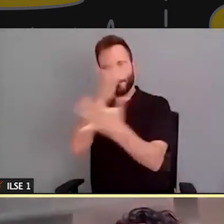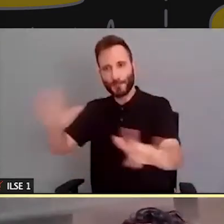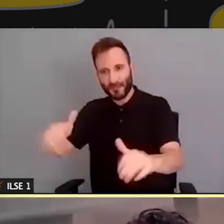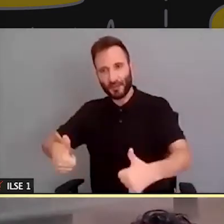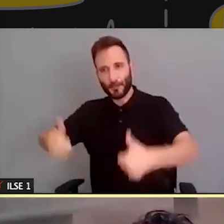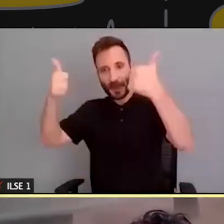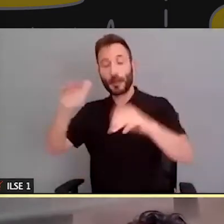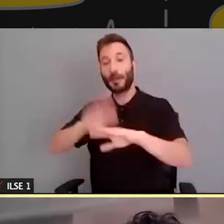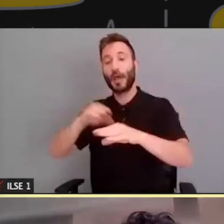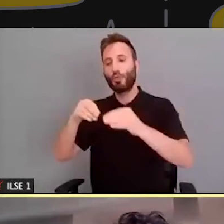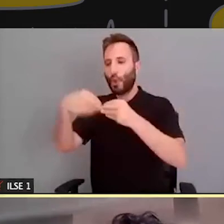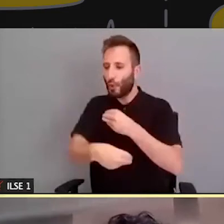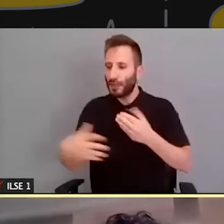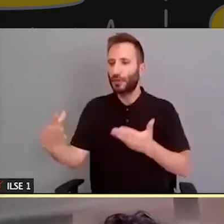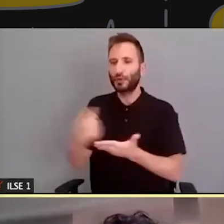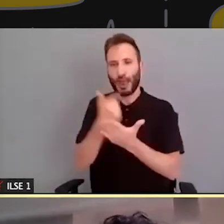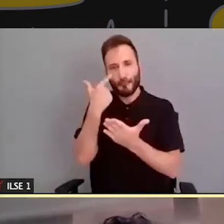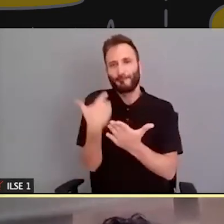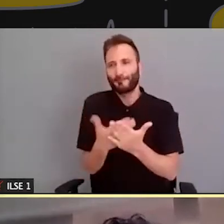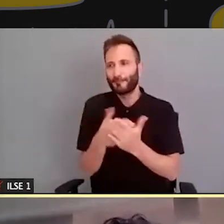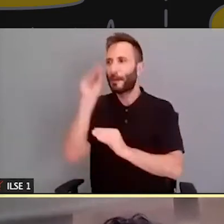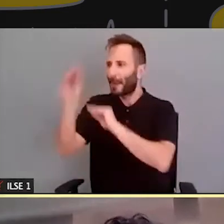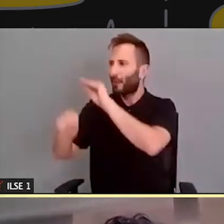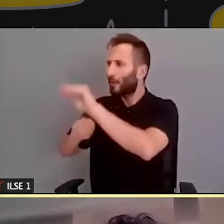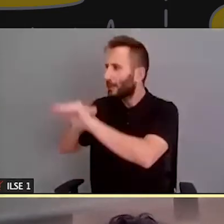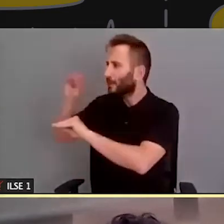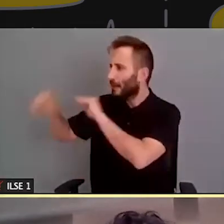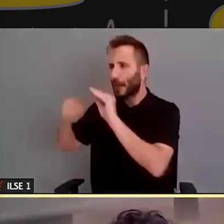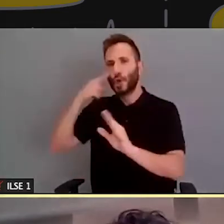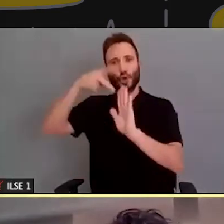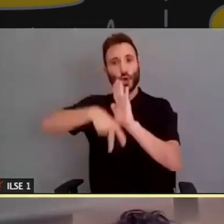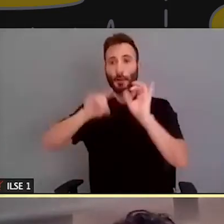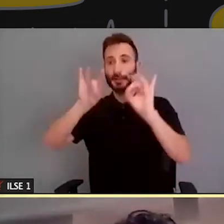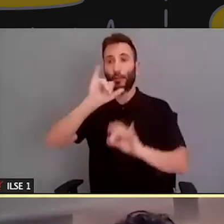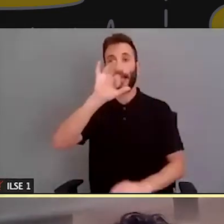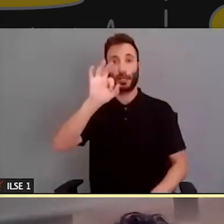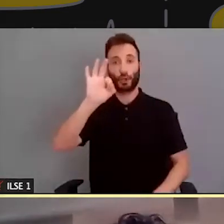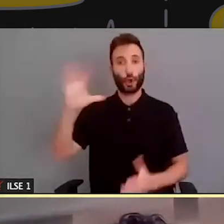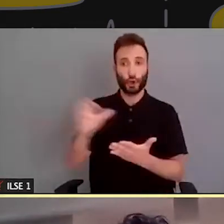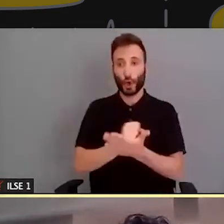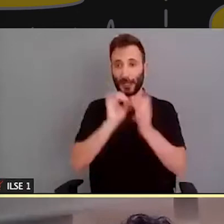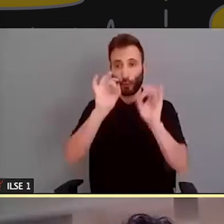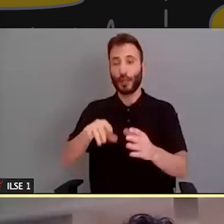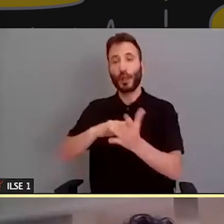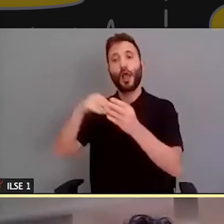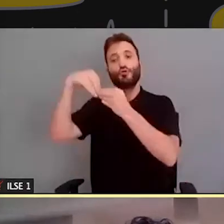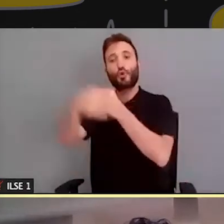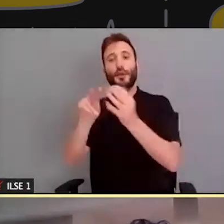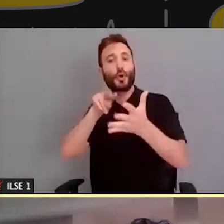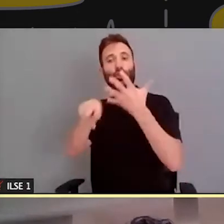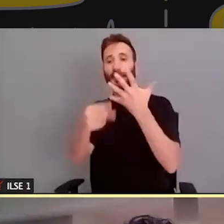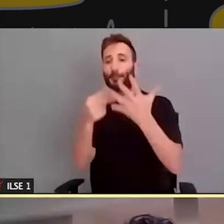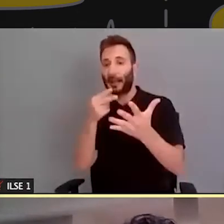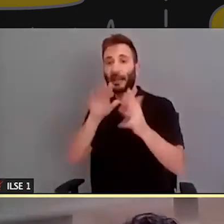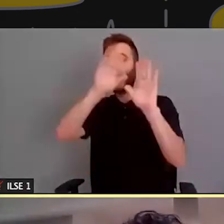estado consensuado en numerosas fases de consulta, como se elaboran todas las normas ISO, un documento transparente y un documento que al final